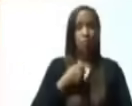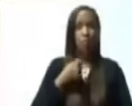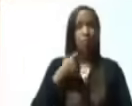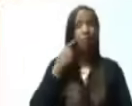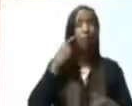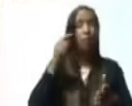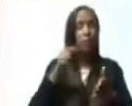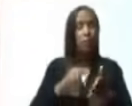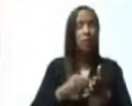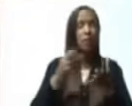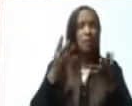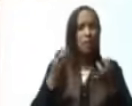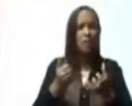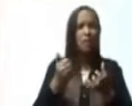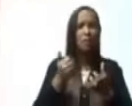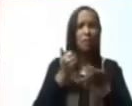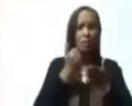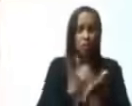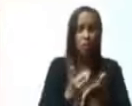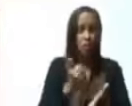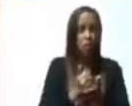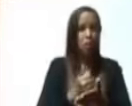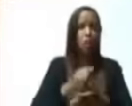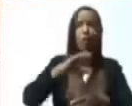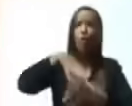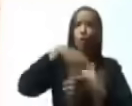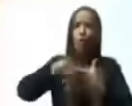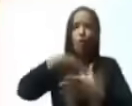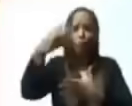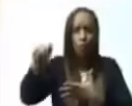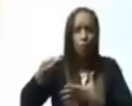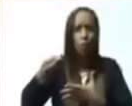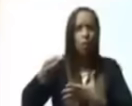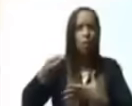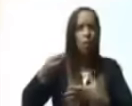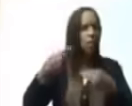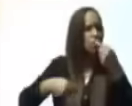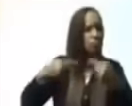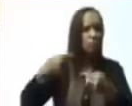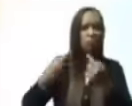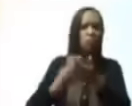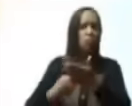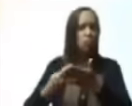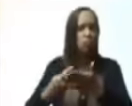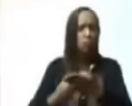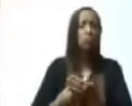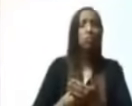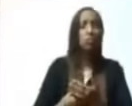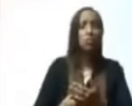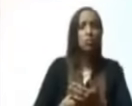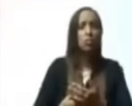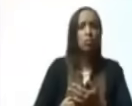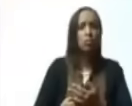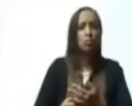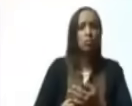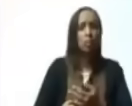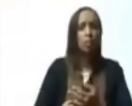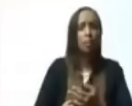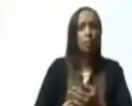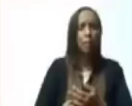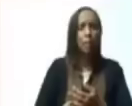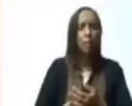terreno y fuera de aquí en otros escenarios también de debate vinculado con nuestra estabilidad y nuestro crecimiento